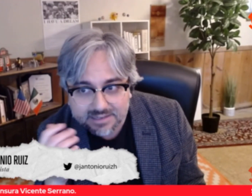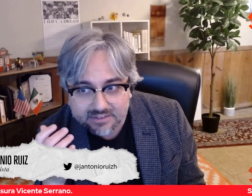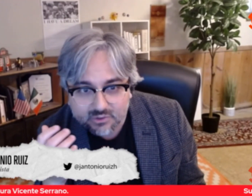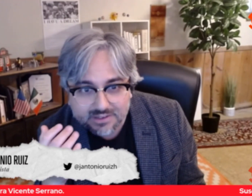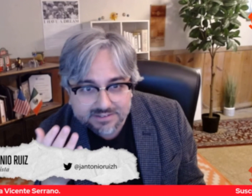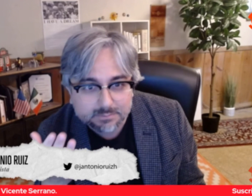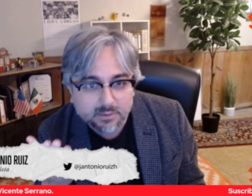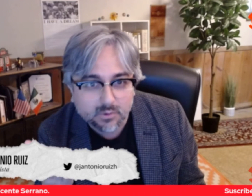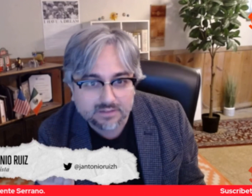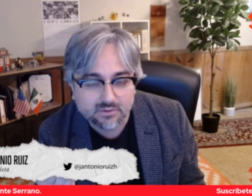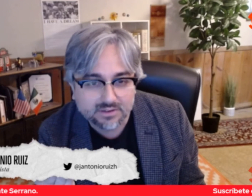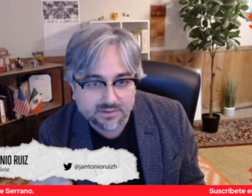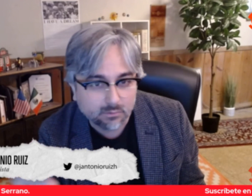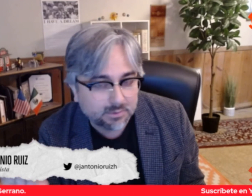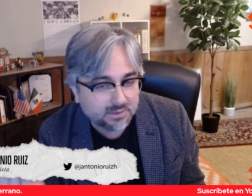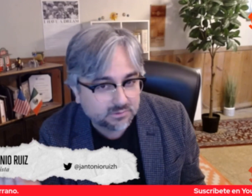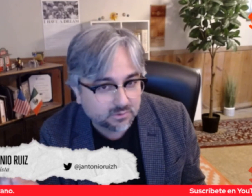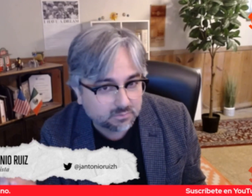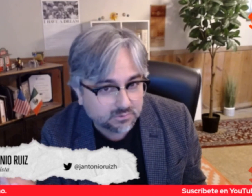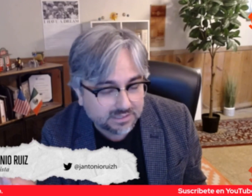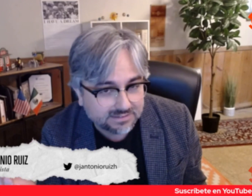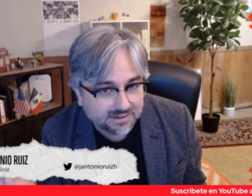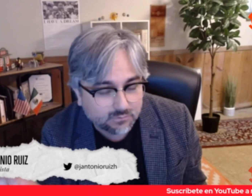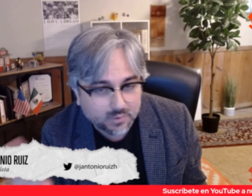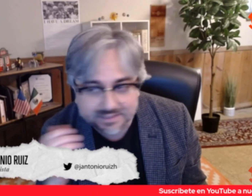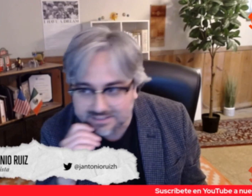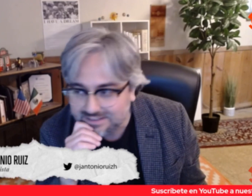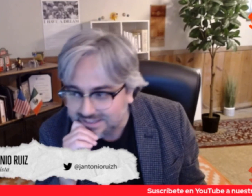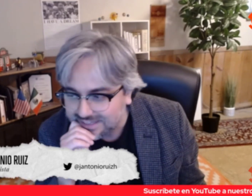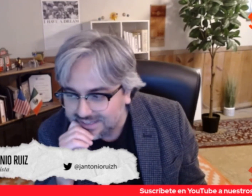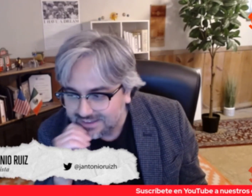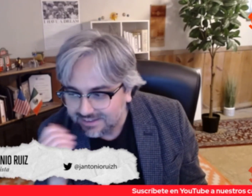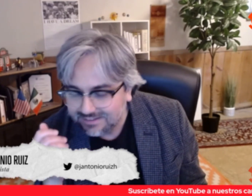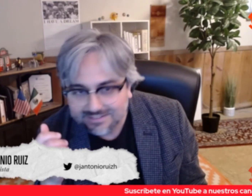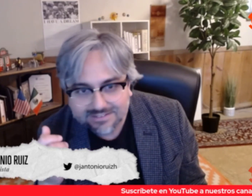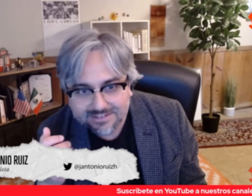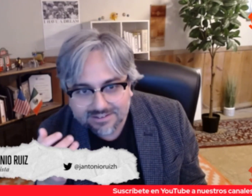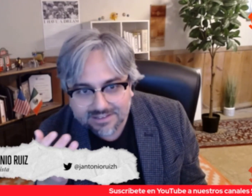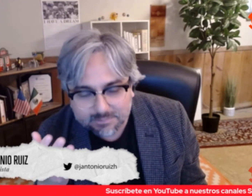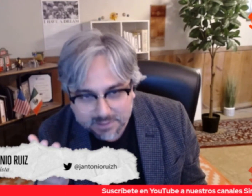a recriminaciones y especulaciones de compañeros corresponsales de La Fuente.